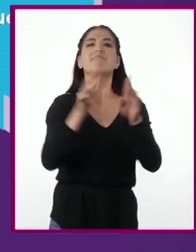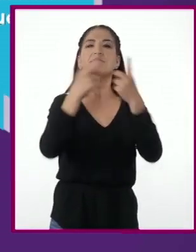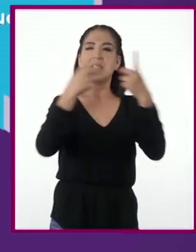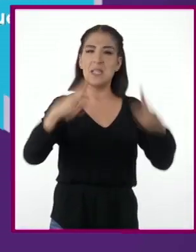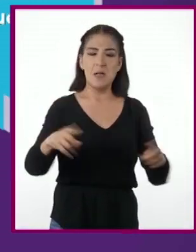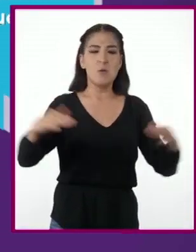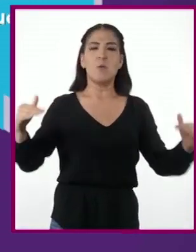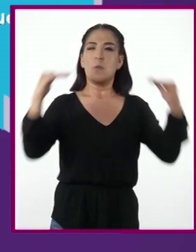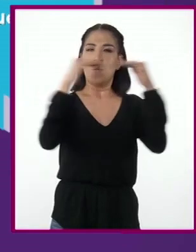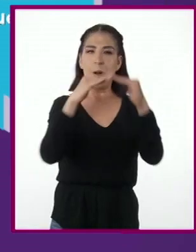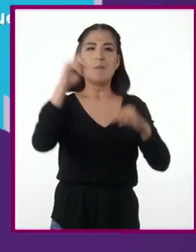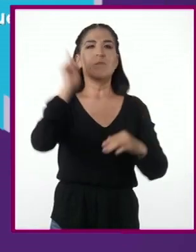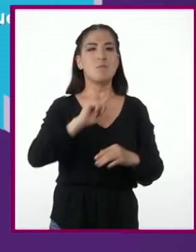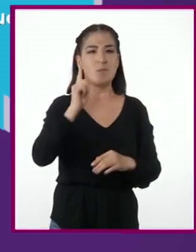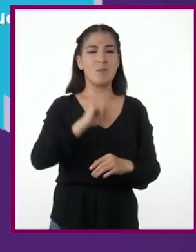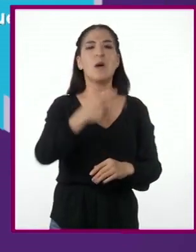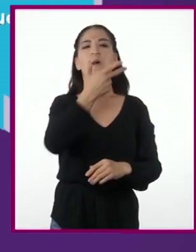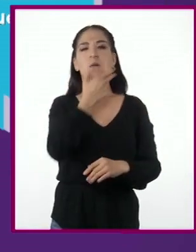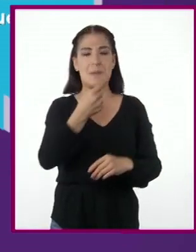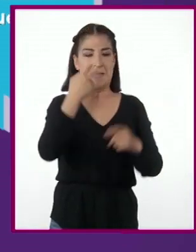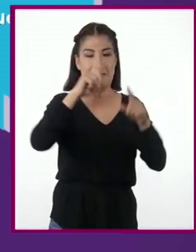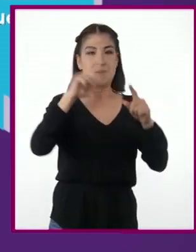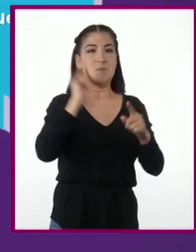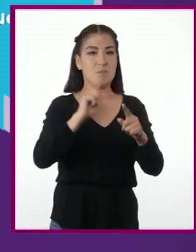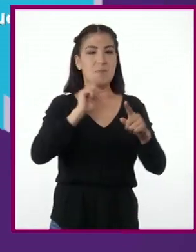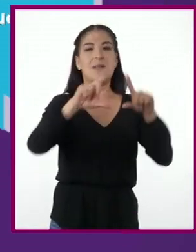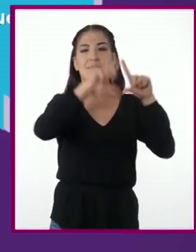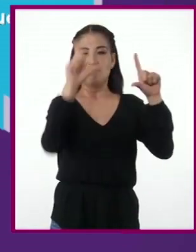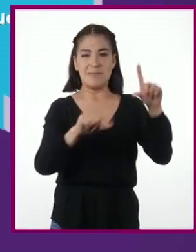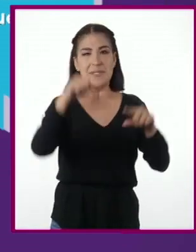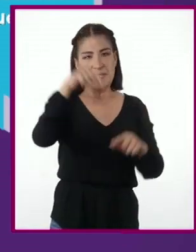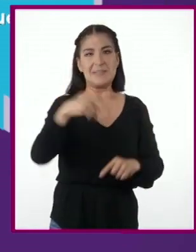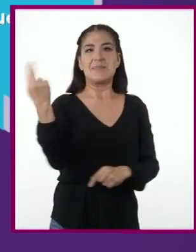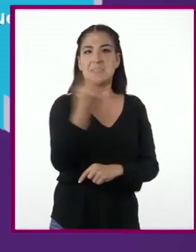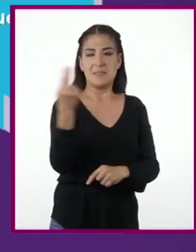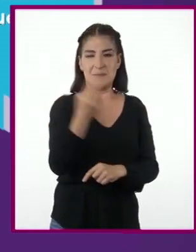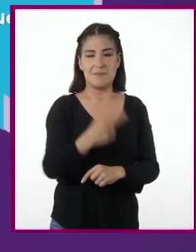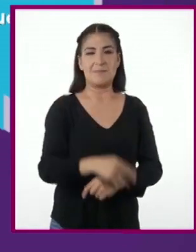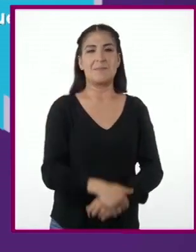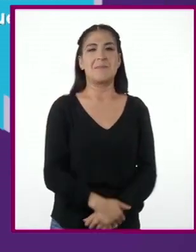y la igualdad que nuestras mujeres y México necesitan con urgencia.